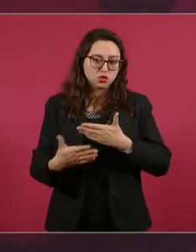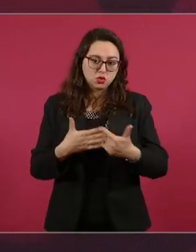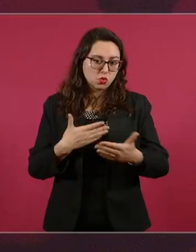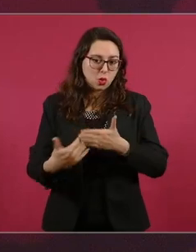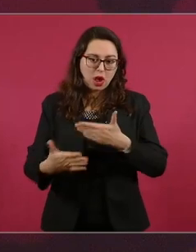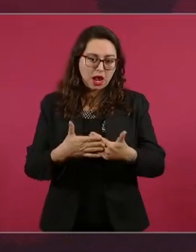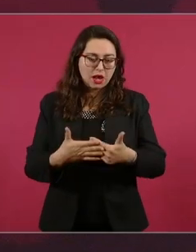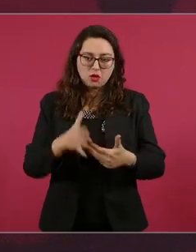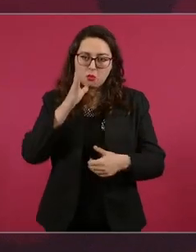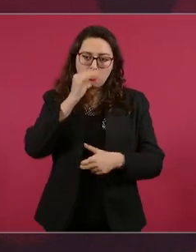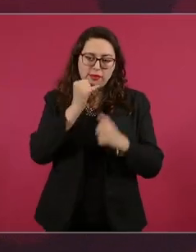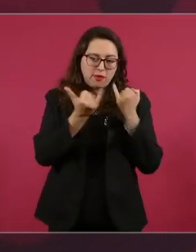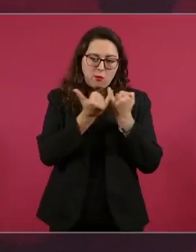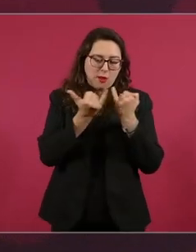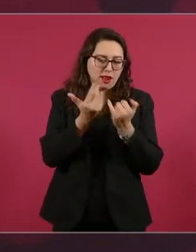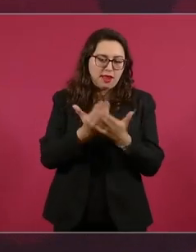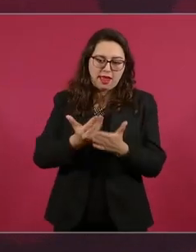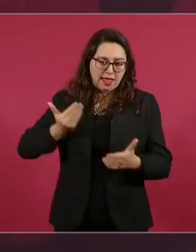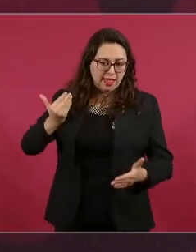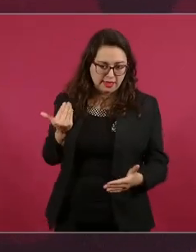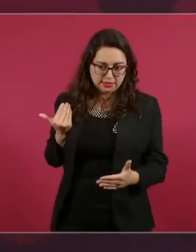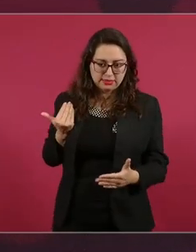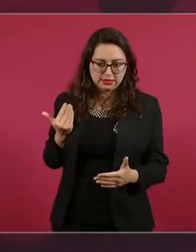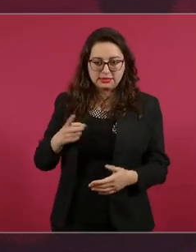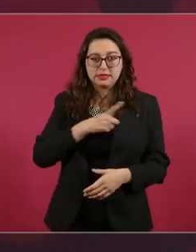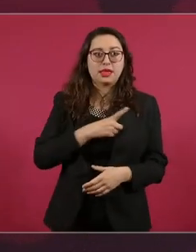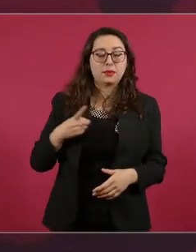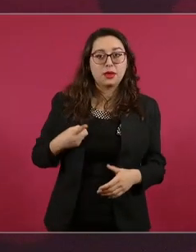en botellas nuevas.